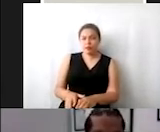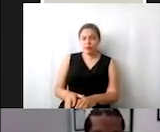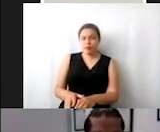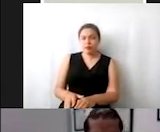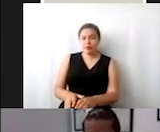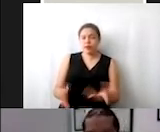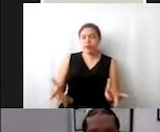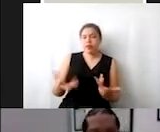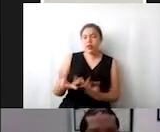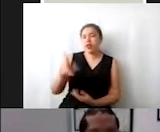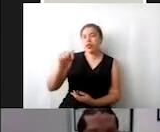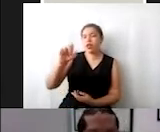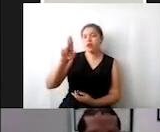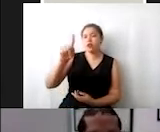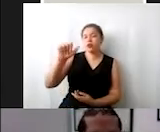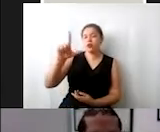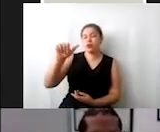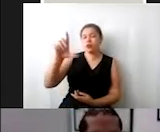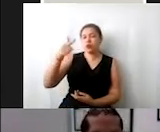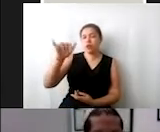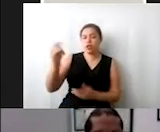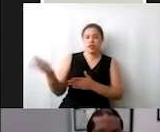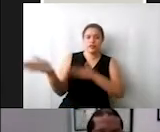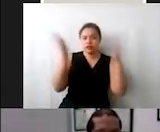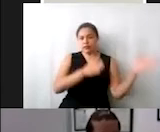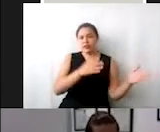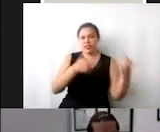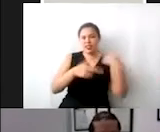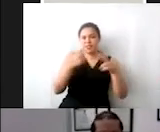una tautología. A la anterior, por favor, Fernando.